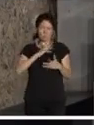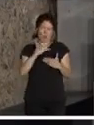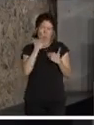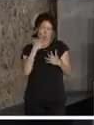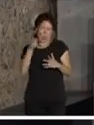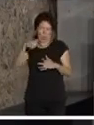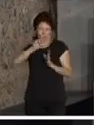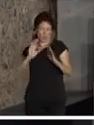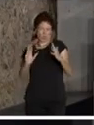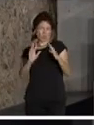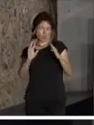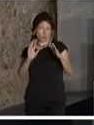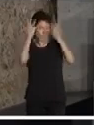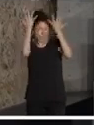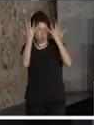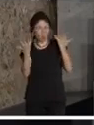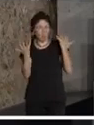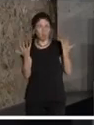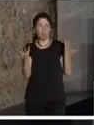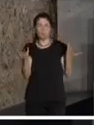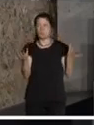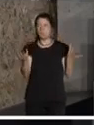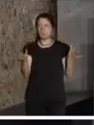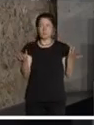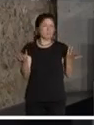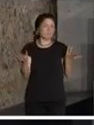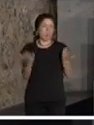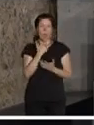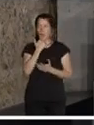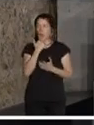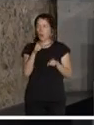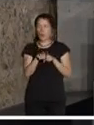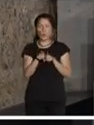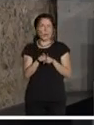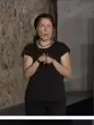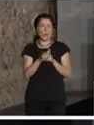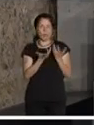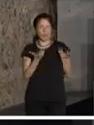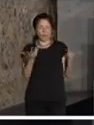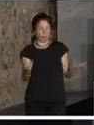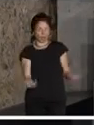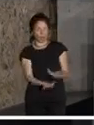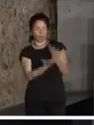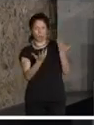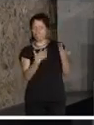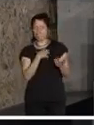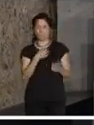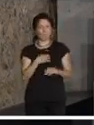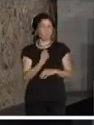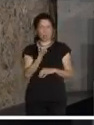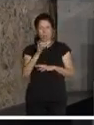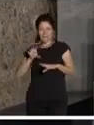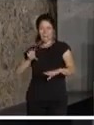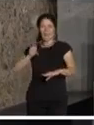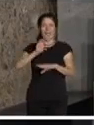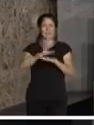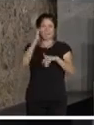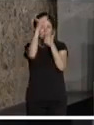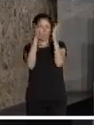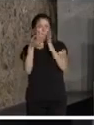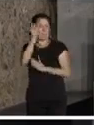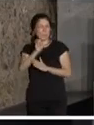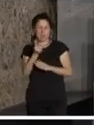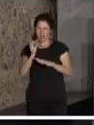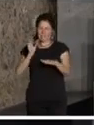Gracias a ellos no puedan ser algo que continúe en este estado hay que invertir más en atención